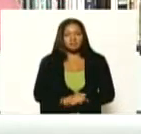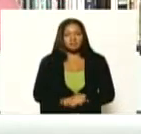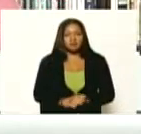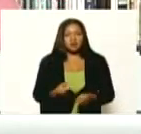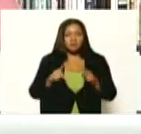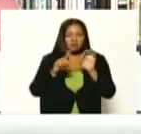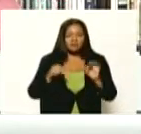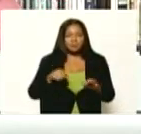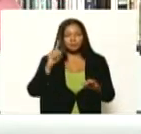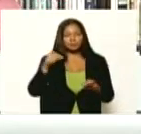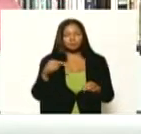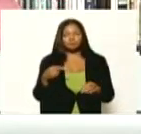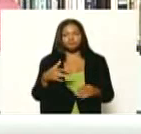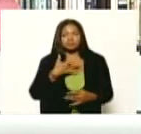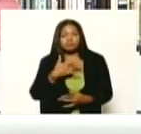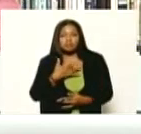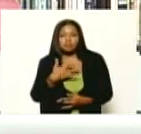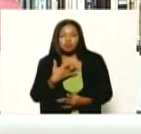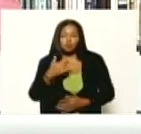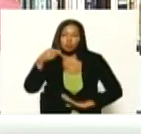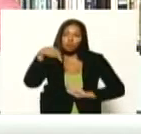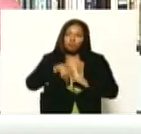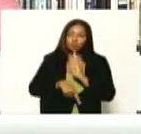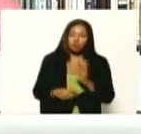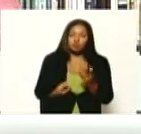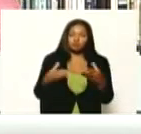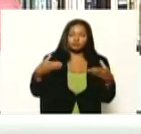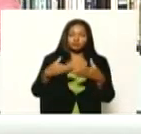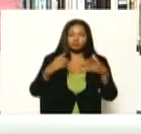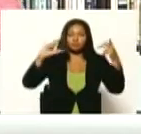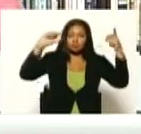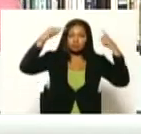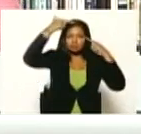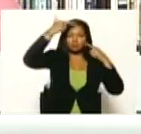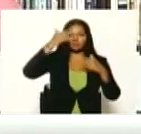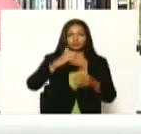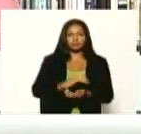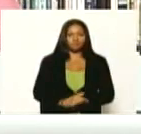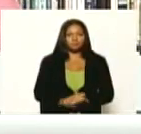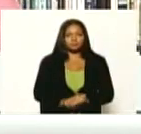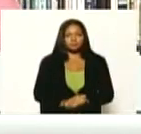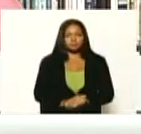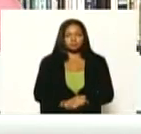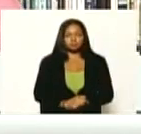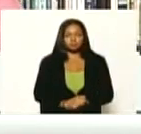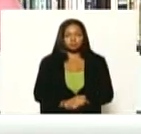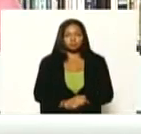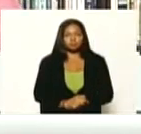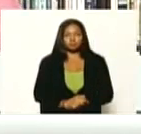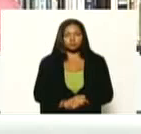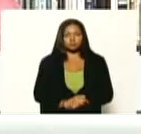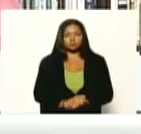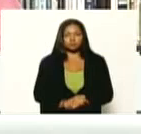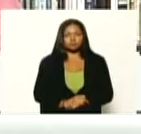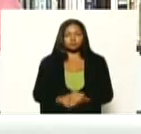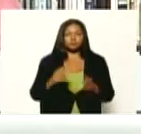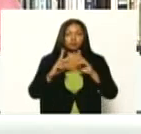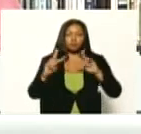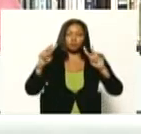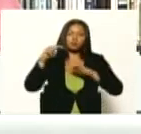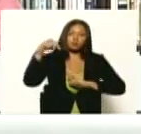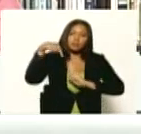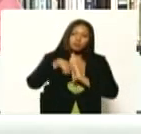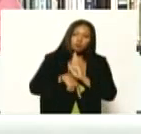convocado desde el sentimiento profundo de Hugo Chávez Frías, desde los valores